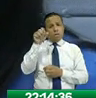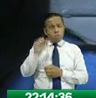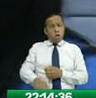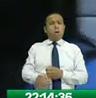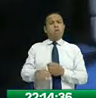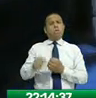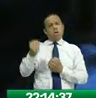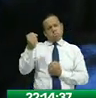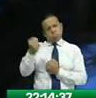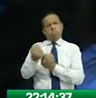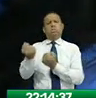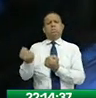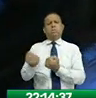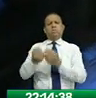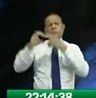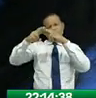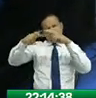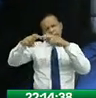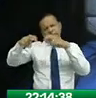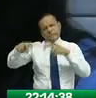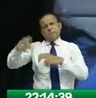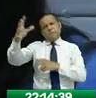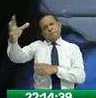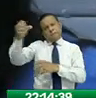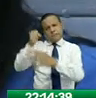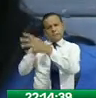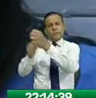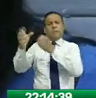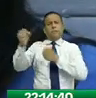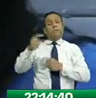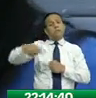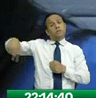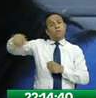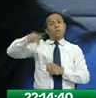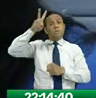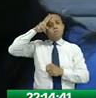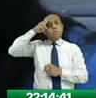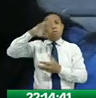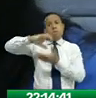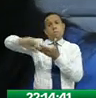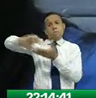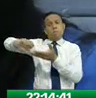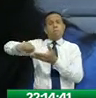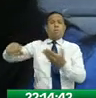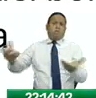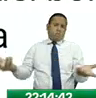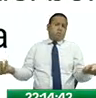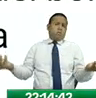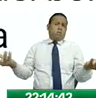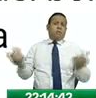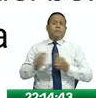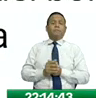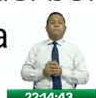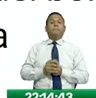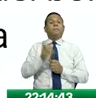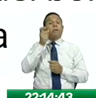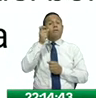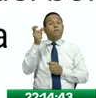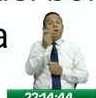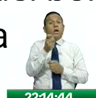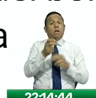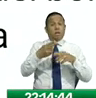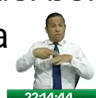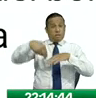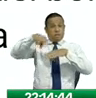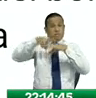su empeño en poder llegar hasta las personas que han realizado este tipo de actos. La Fiscalía General en su cuenta de